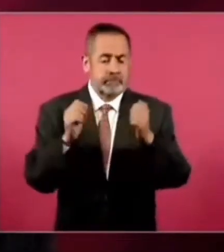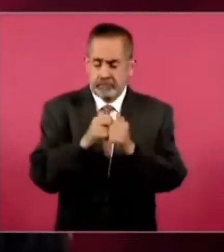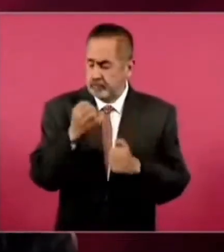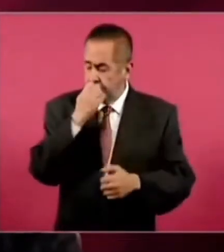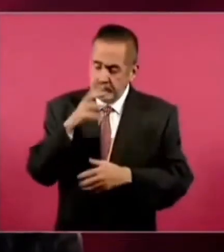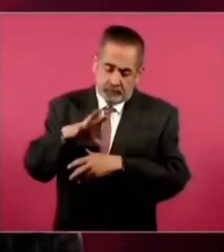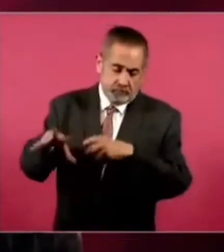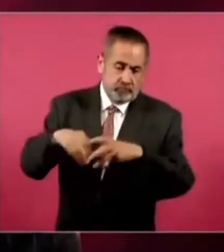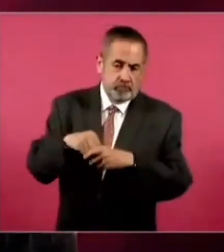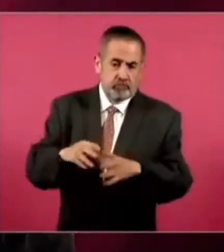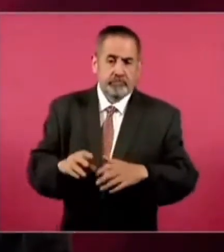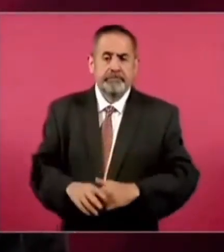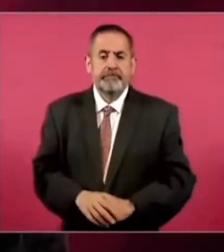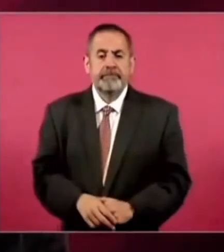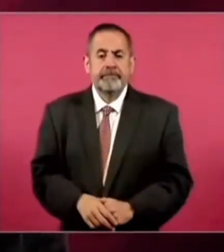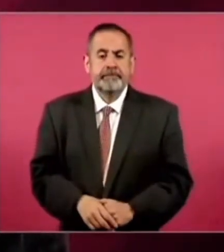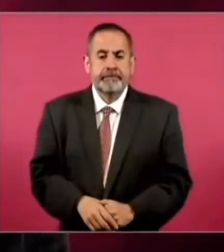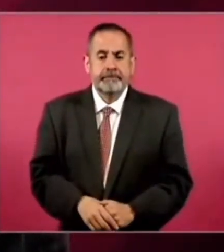escolaridad.